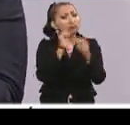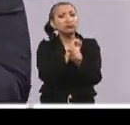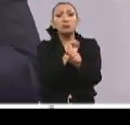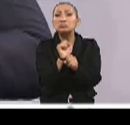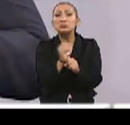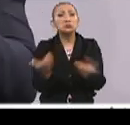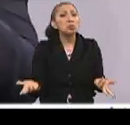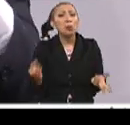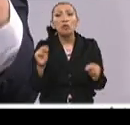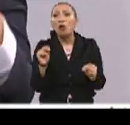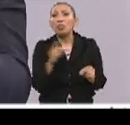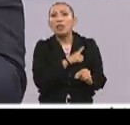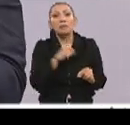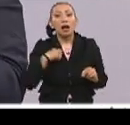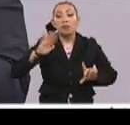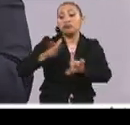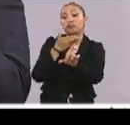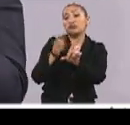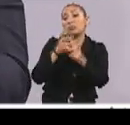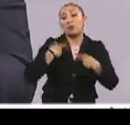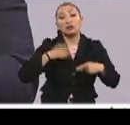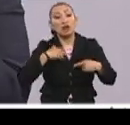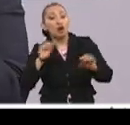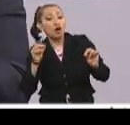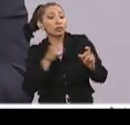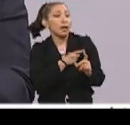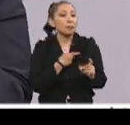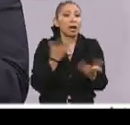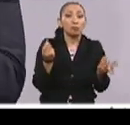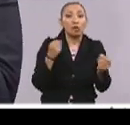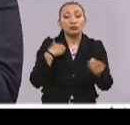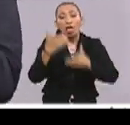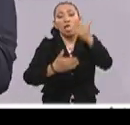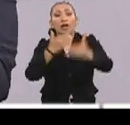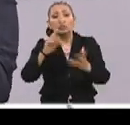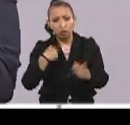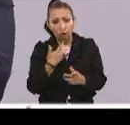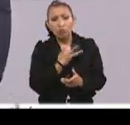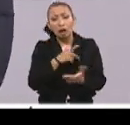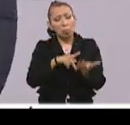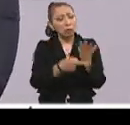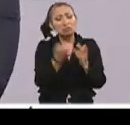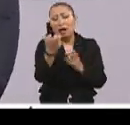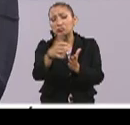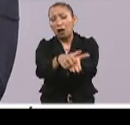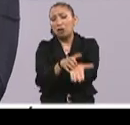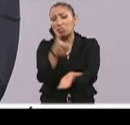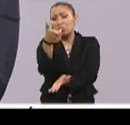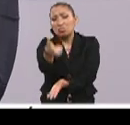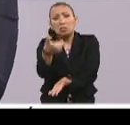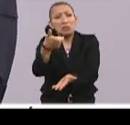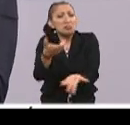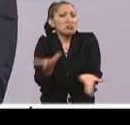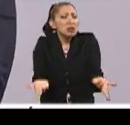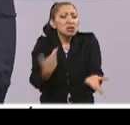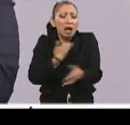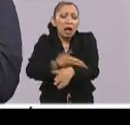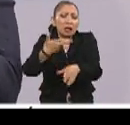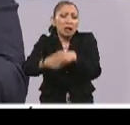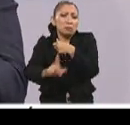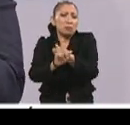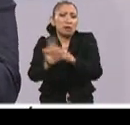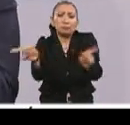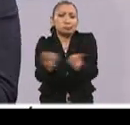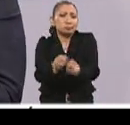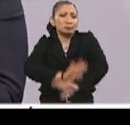simple. No tiene que convencer mucho a la gente, no tiene que hacer muchos pasos. Yo tengo un proyecto que te ahorra dinero y resuelve un problema.